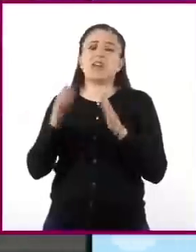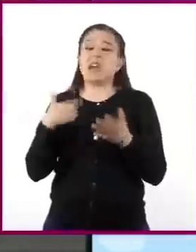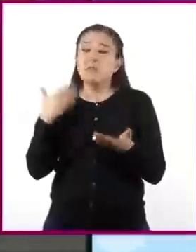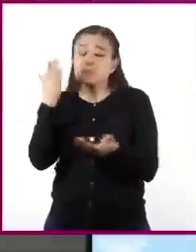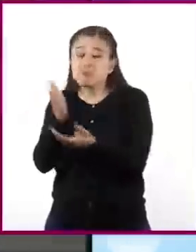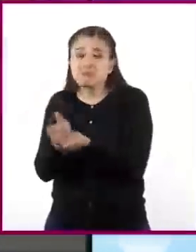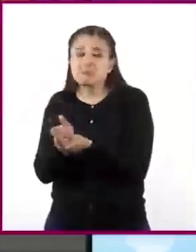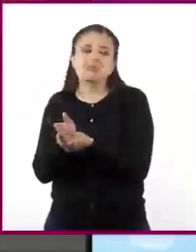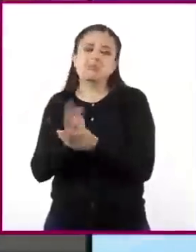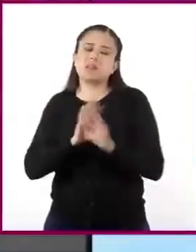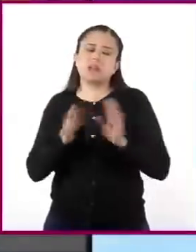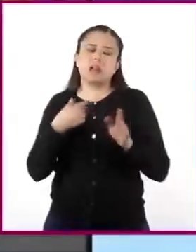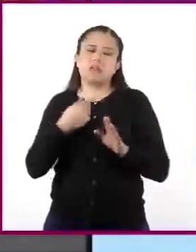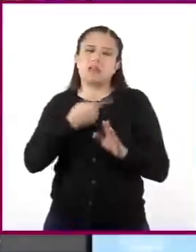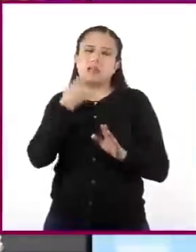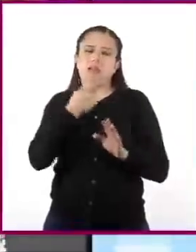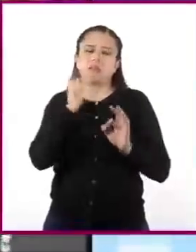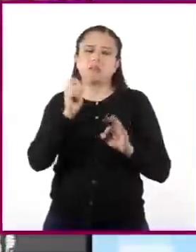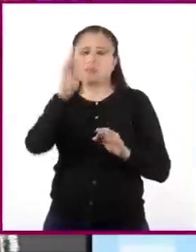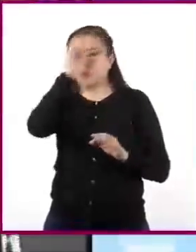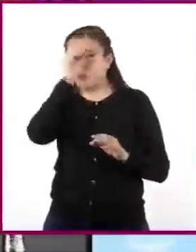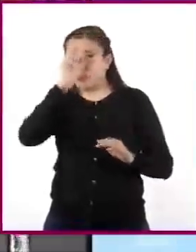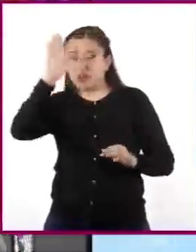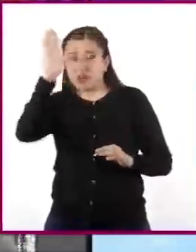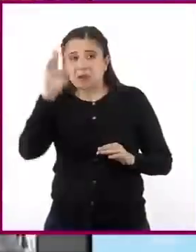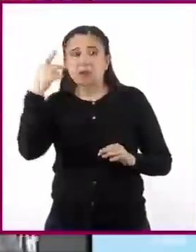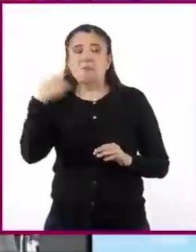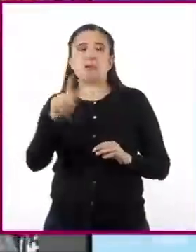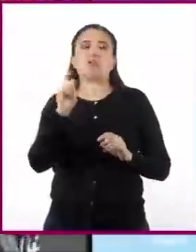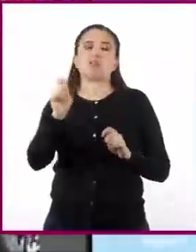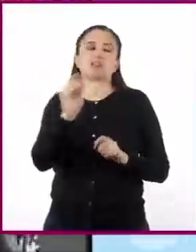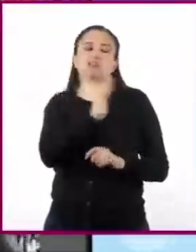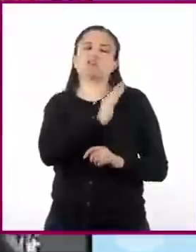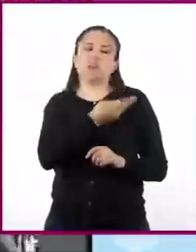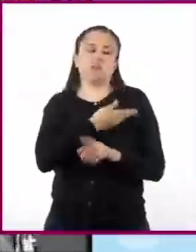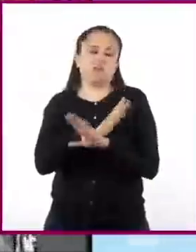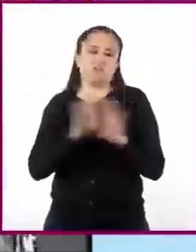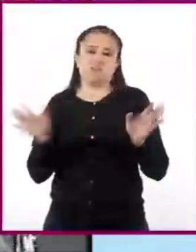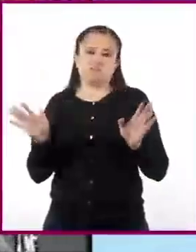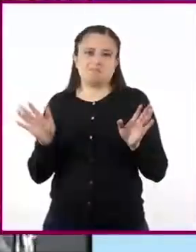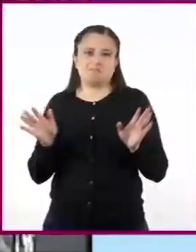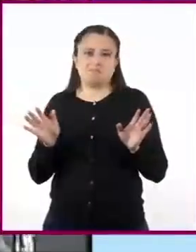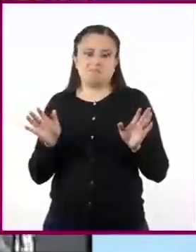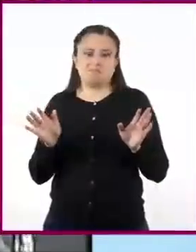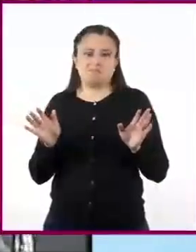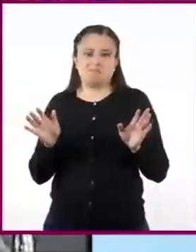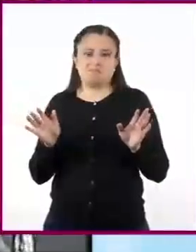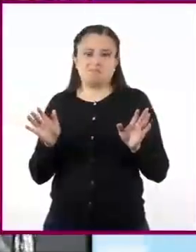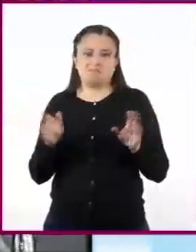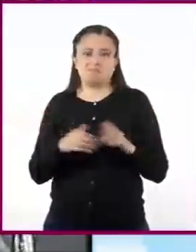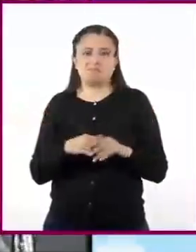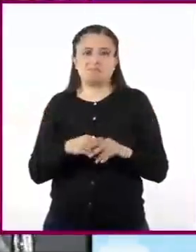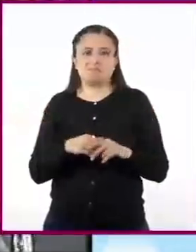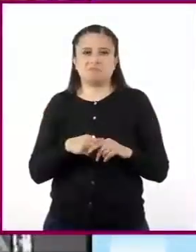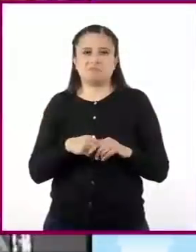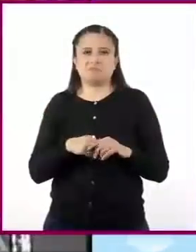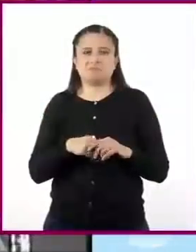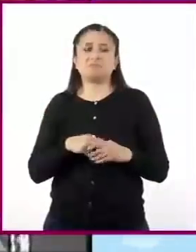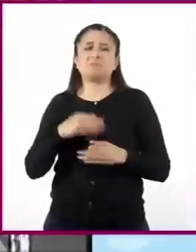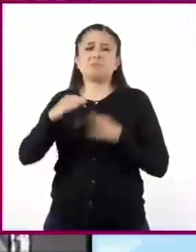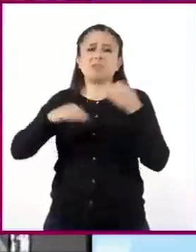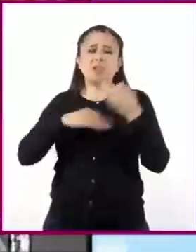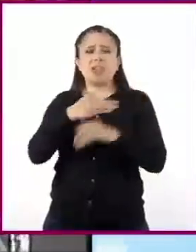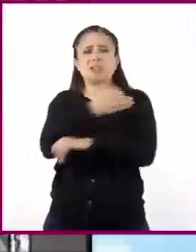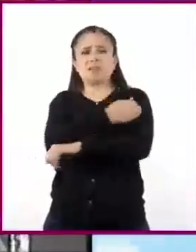no, ahí todo casi opinan, pero ya con español. Sí, y en todos